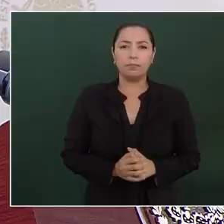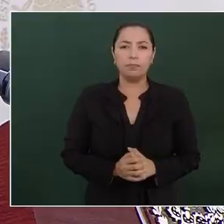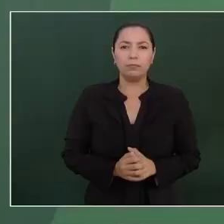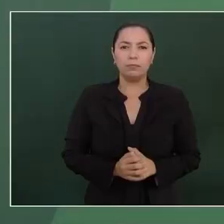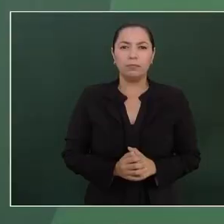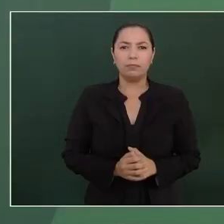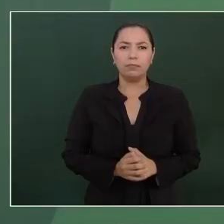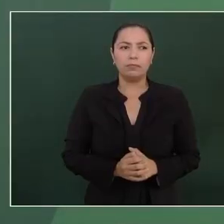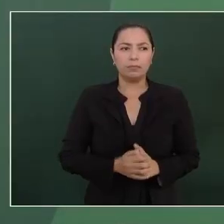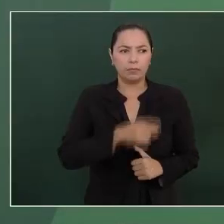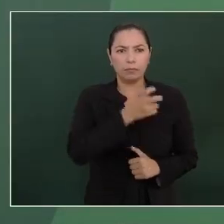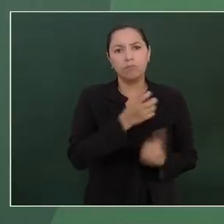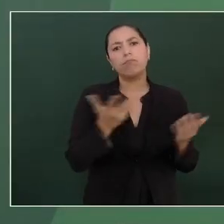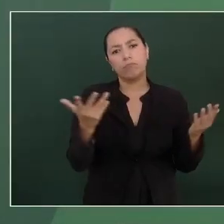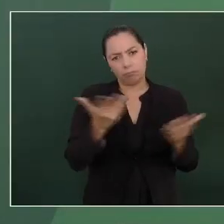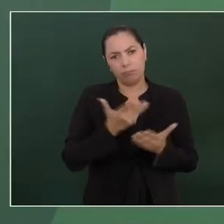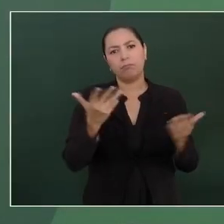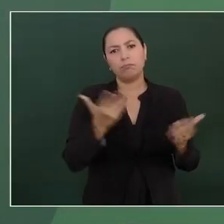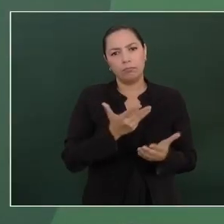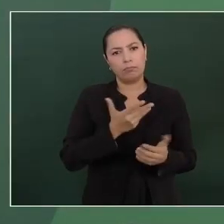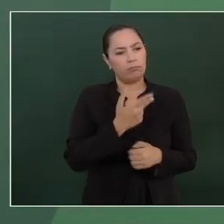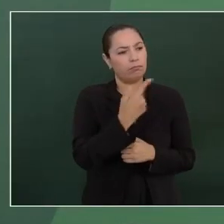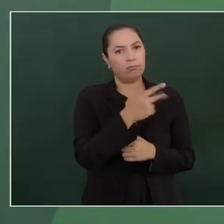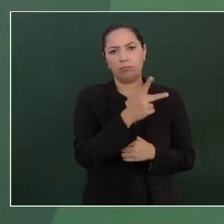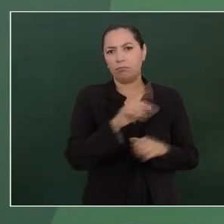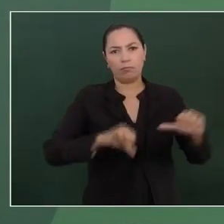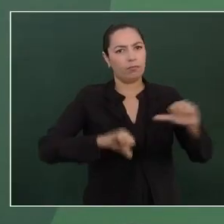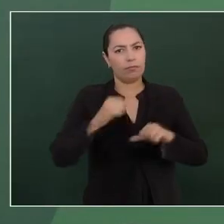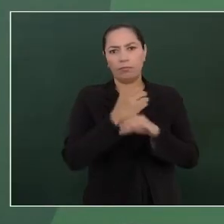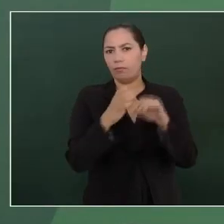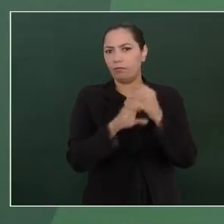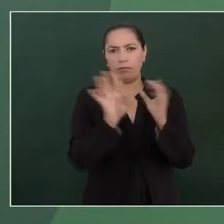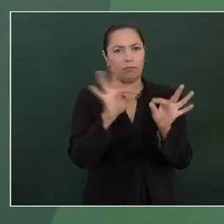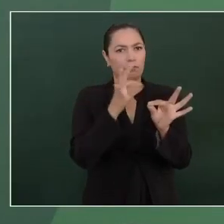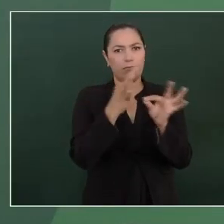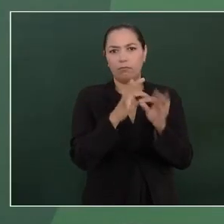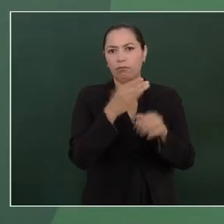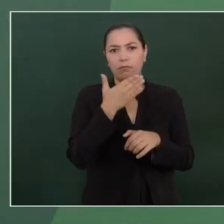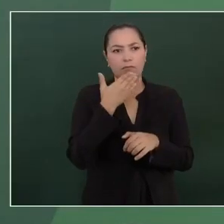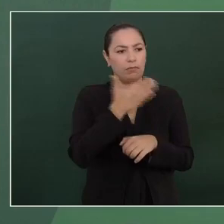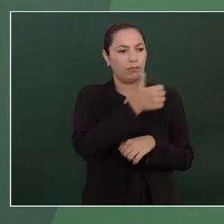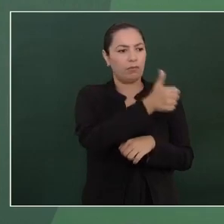se estén llevando a cabo bien las cosas en todos los partidos,